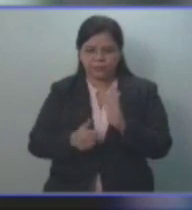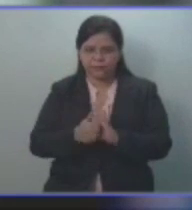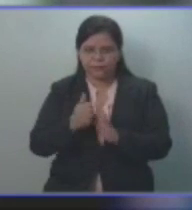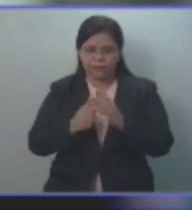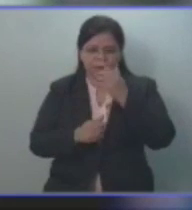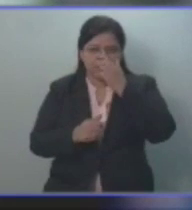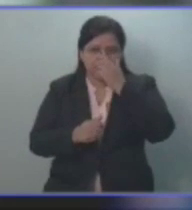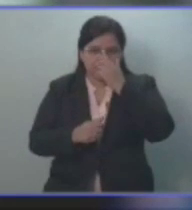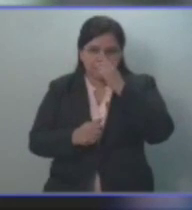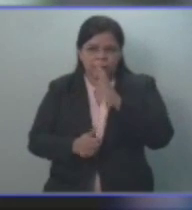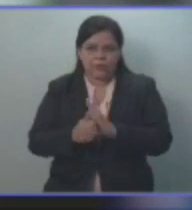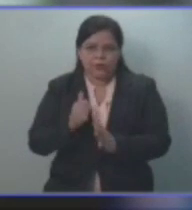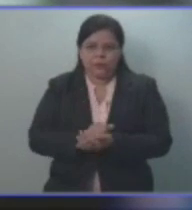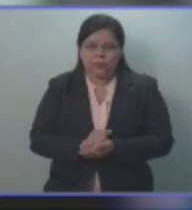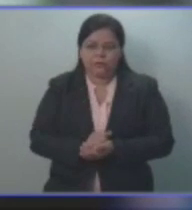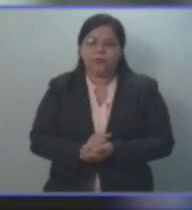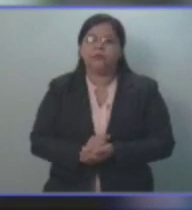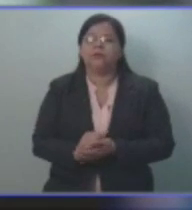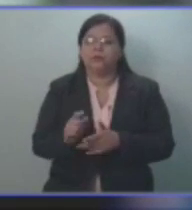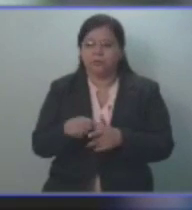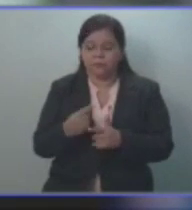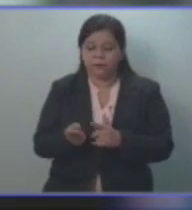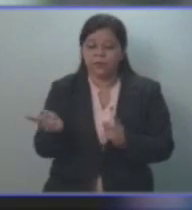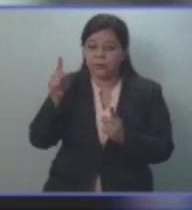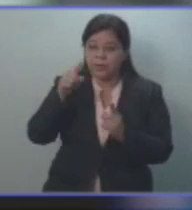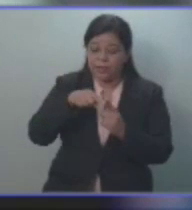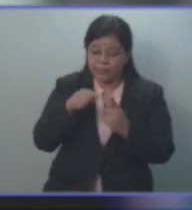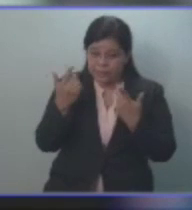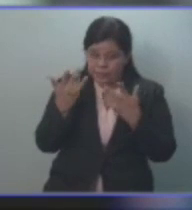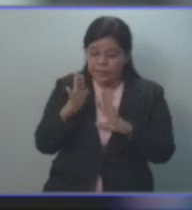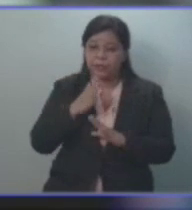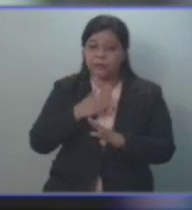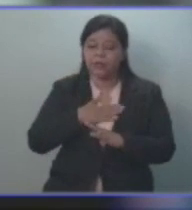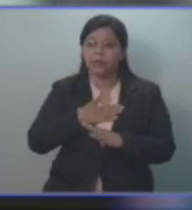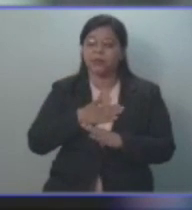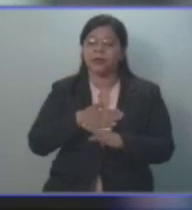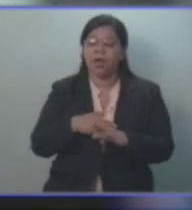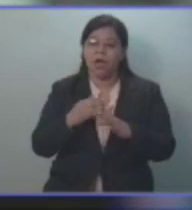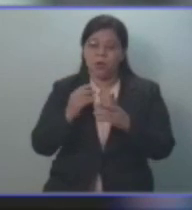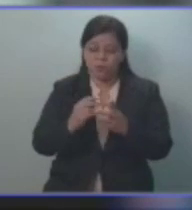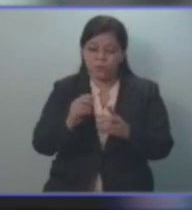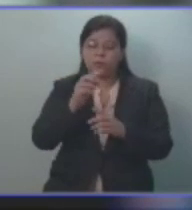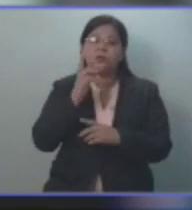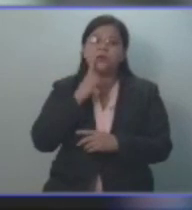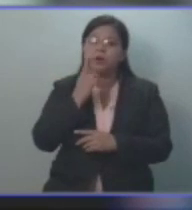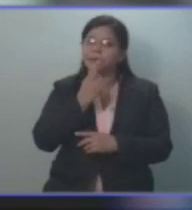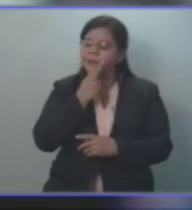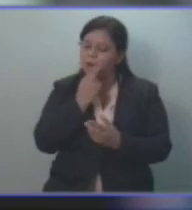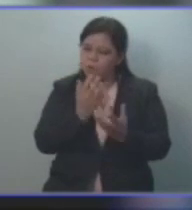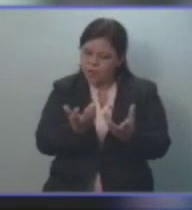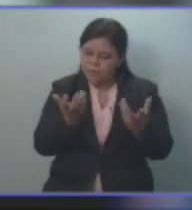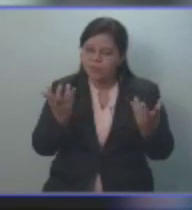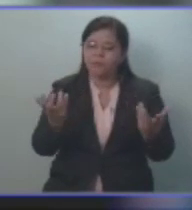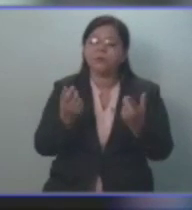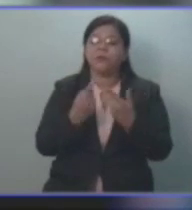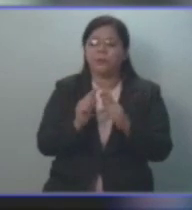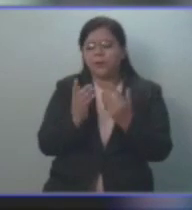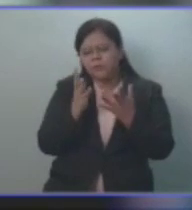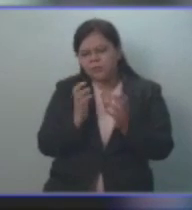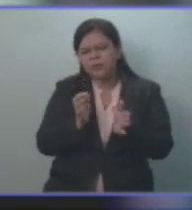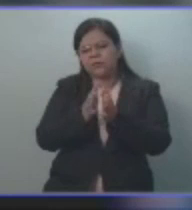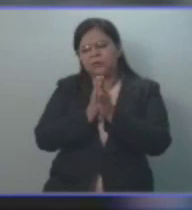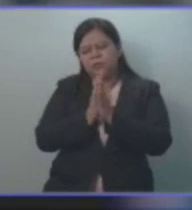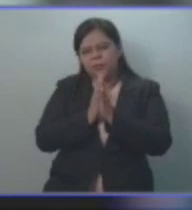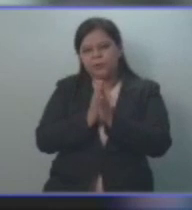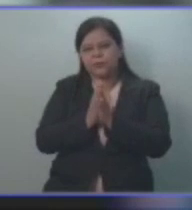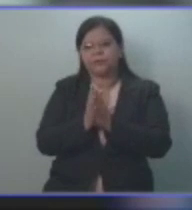jalar comida en un carretón hasta tener un grande cadena de restaurante. Por lo tanto, yo le